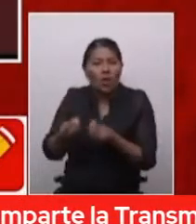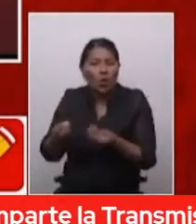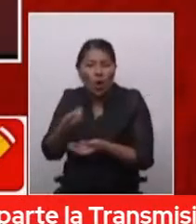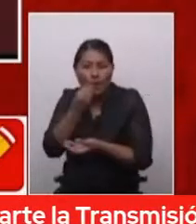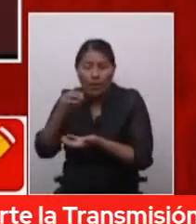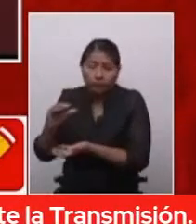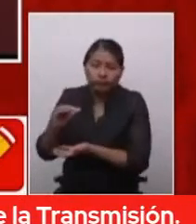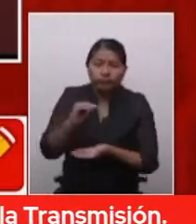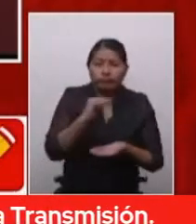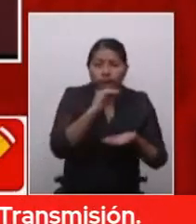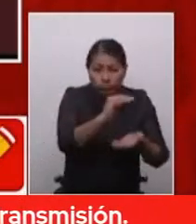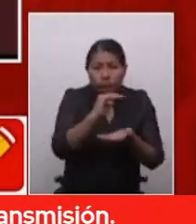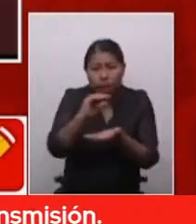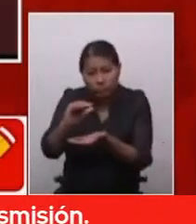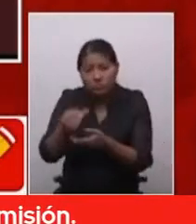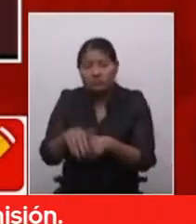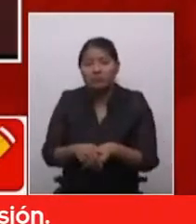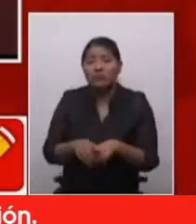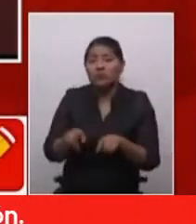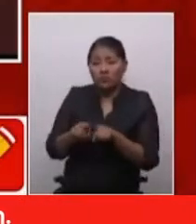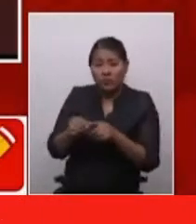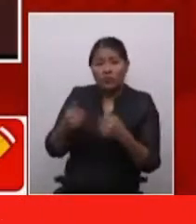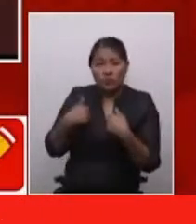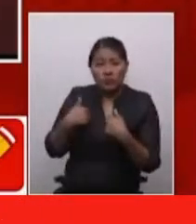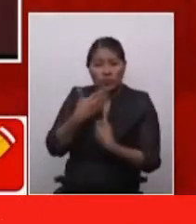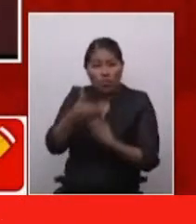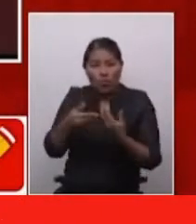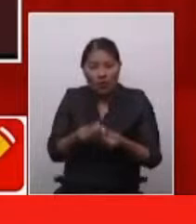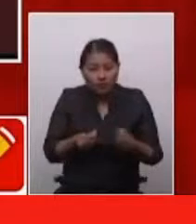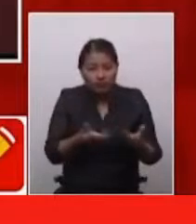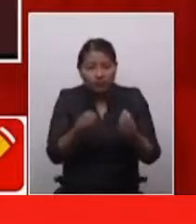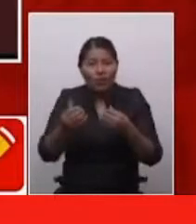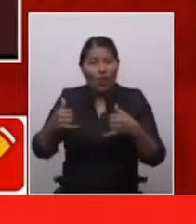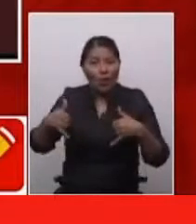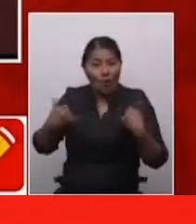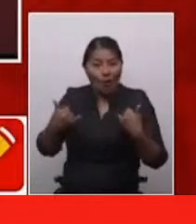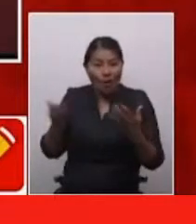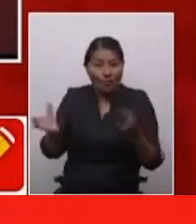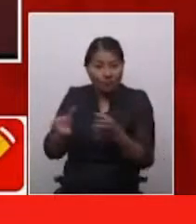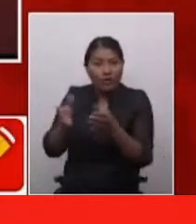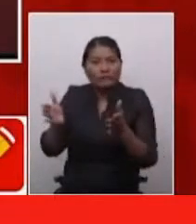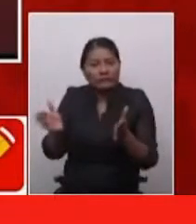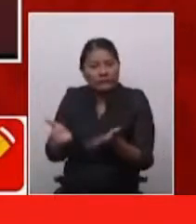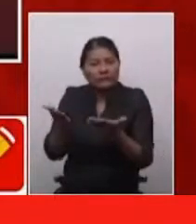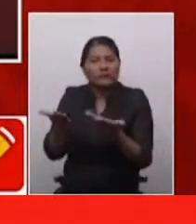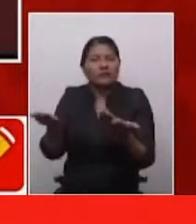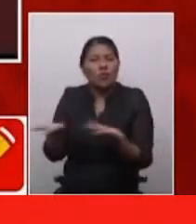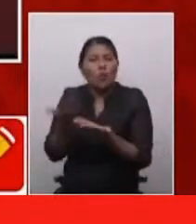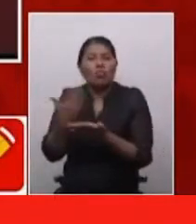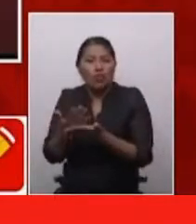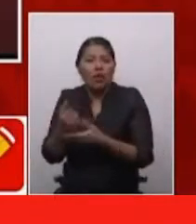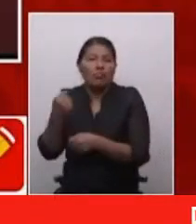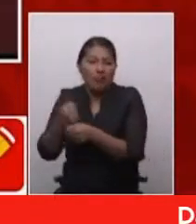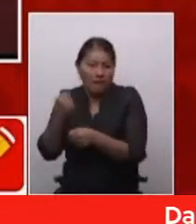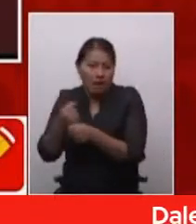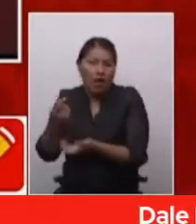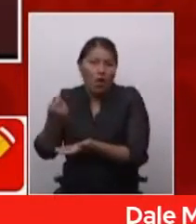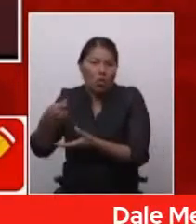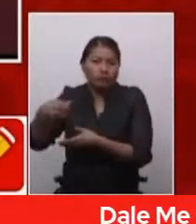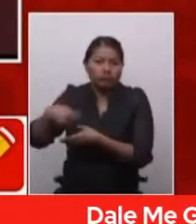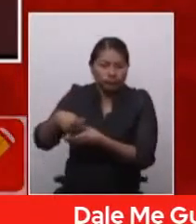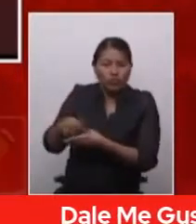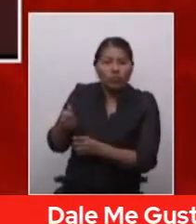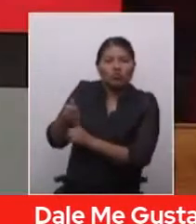Y, bueno, claro que sí, queremos también desarrollar las capacidades de los jóvenes en materia productiva para que tengan platita también en su